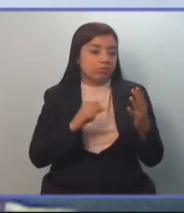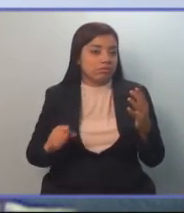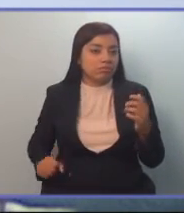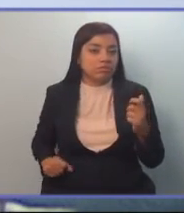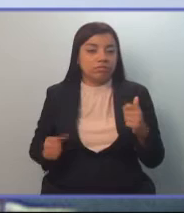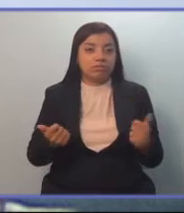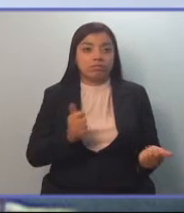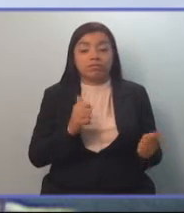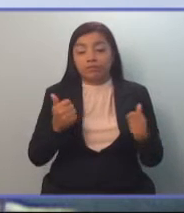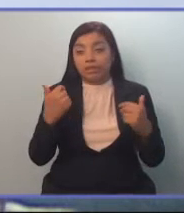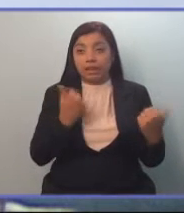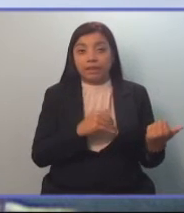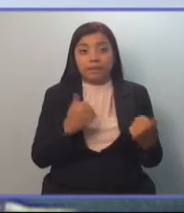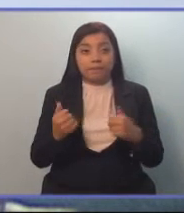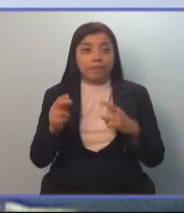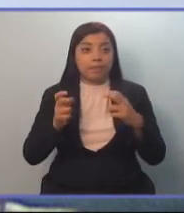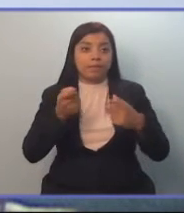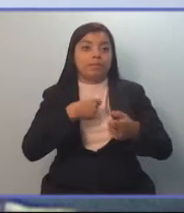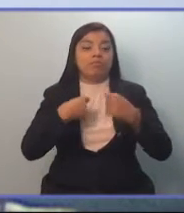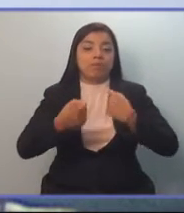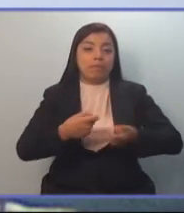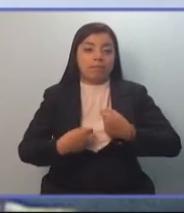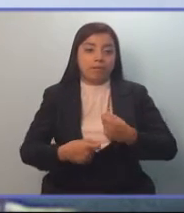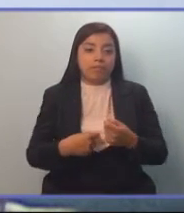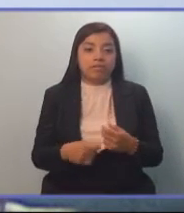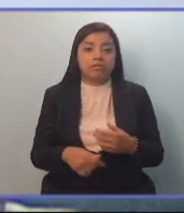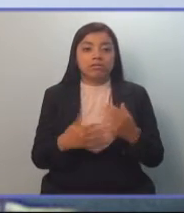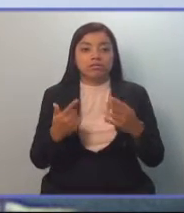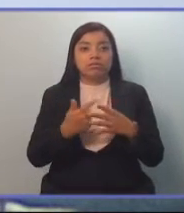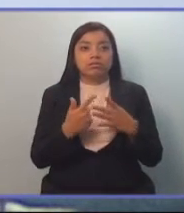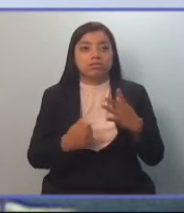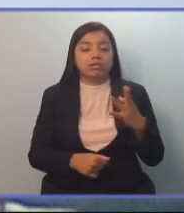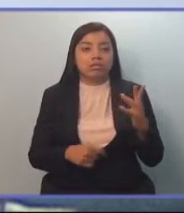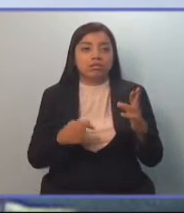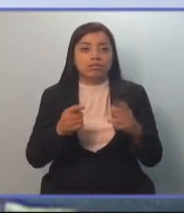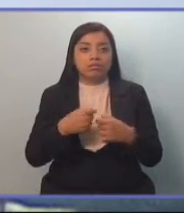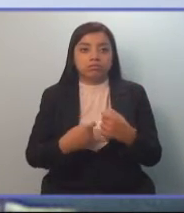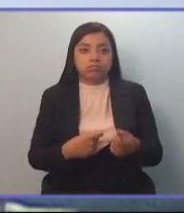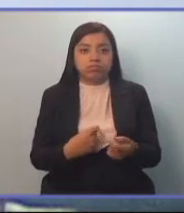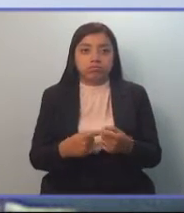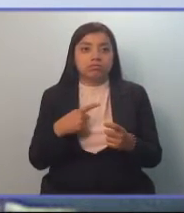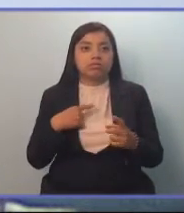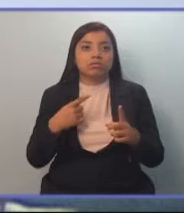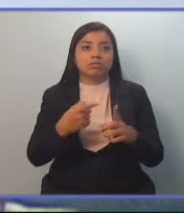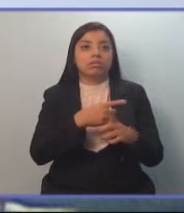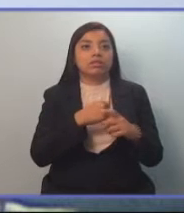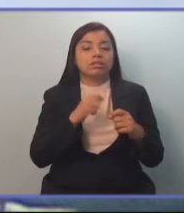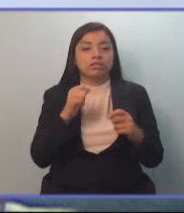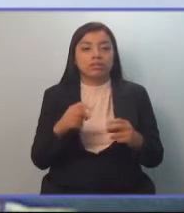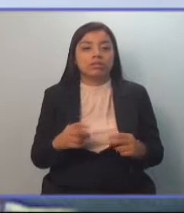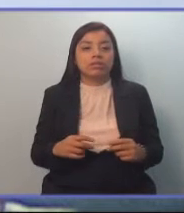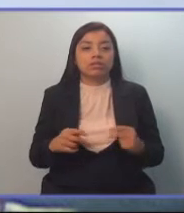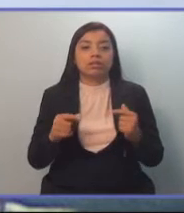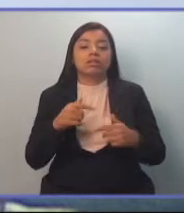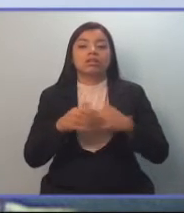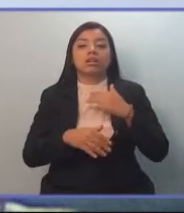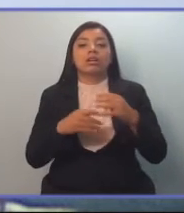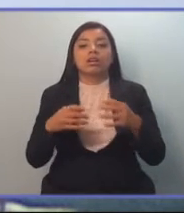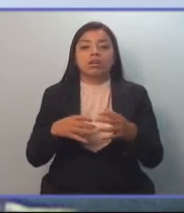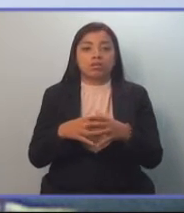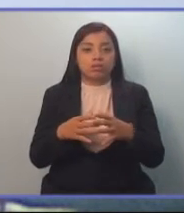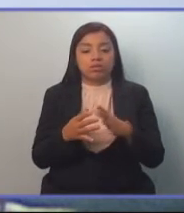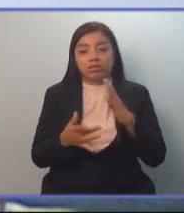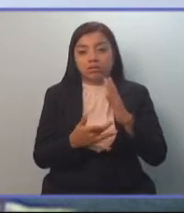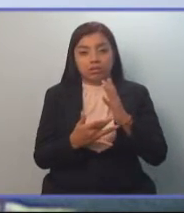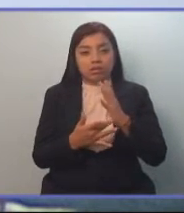la pirotecnia. En adelante, Ley de la Pirotecnia, con el propósito de facilitar tanto a la Comisión Técnica de